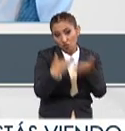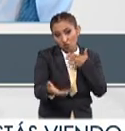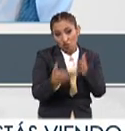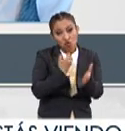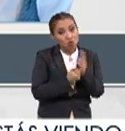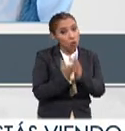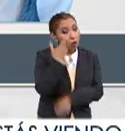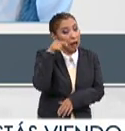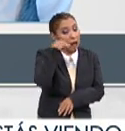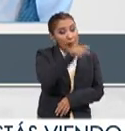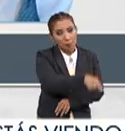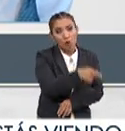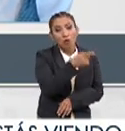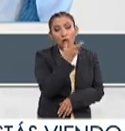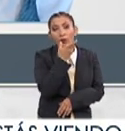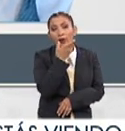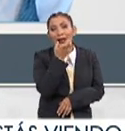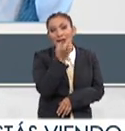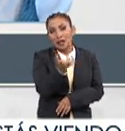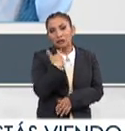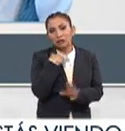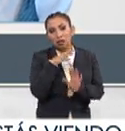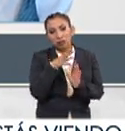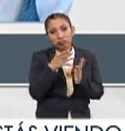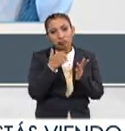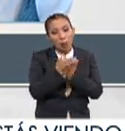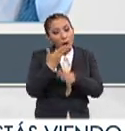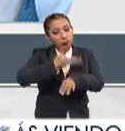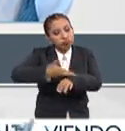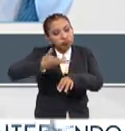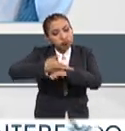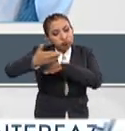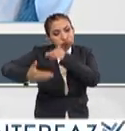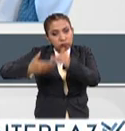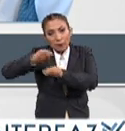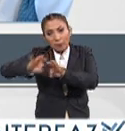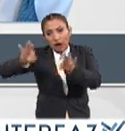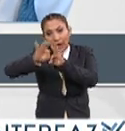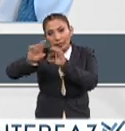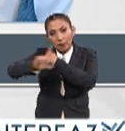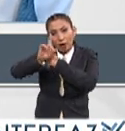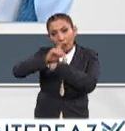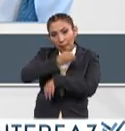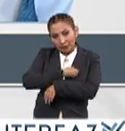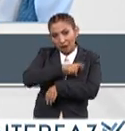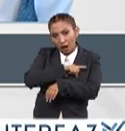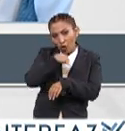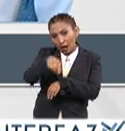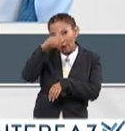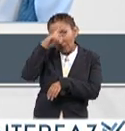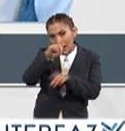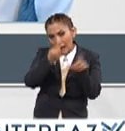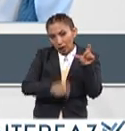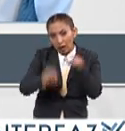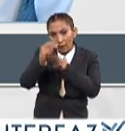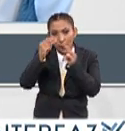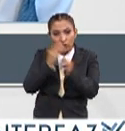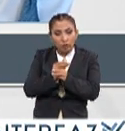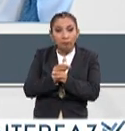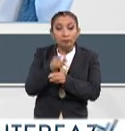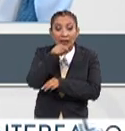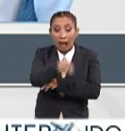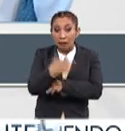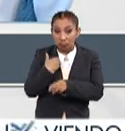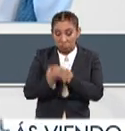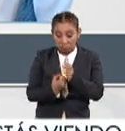novedoso, que va dando una solución importante a los problemas de salud en nuestro México, en nuestro mundo, y